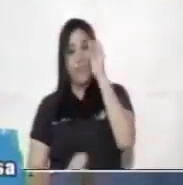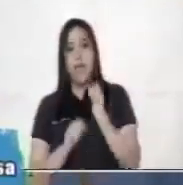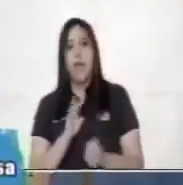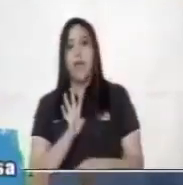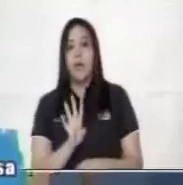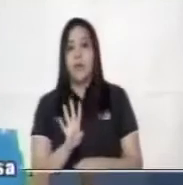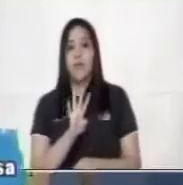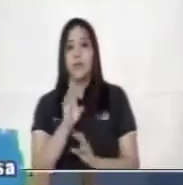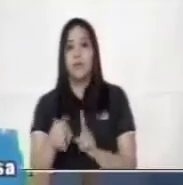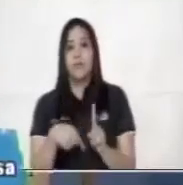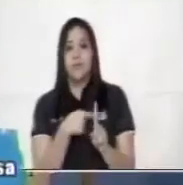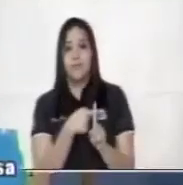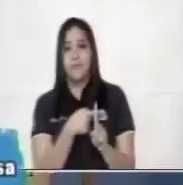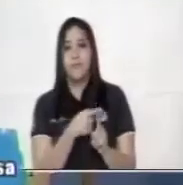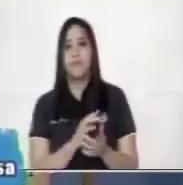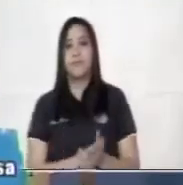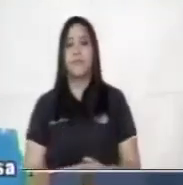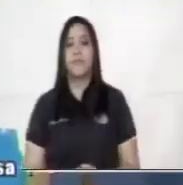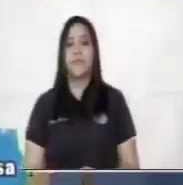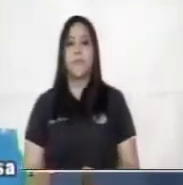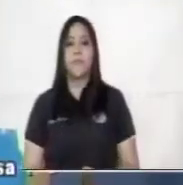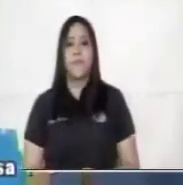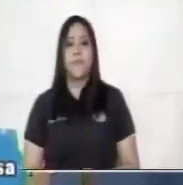4 positivo.